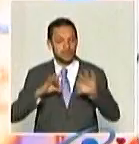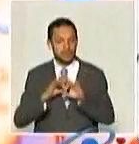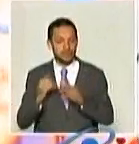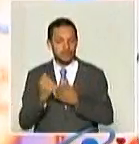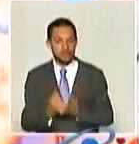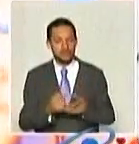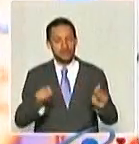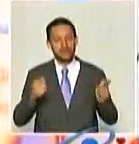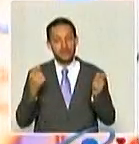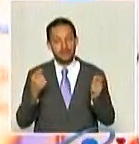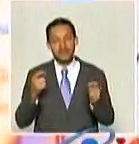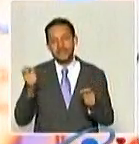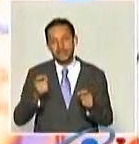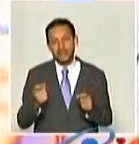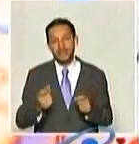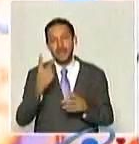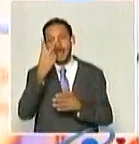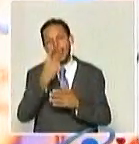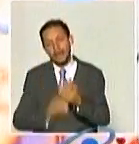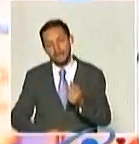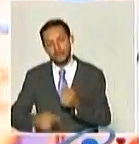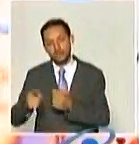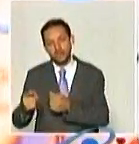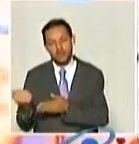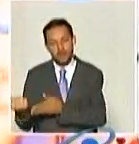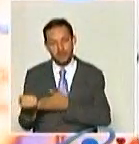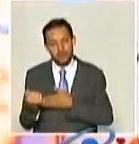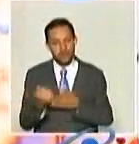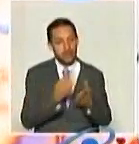salvadores. Sin embargo, tenemos que actuar en un terreno